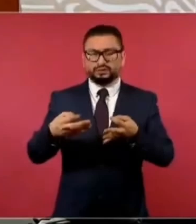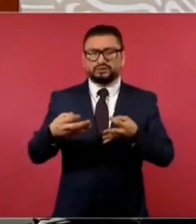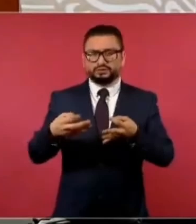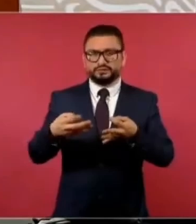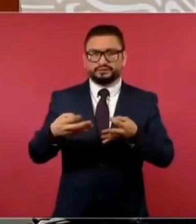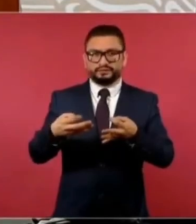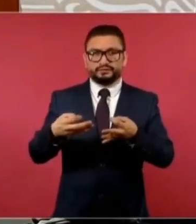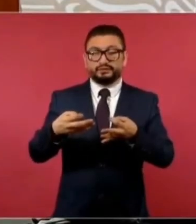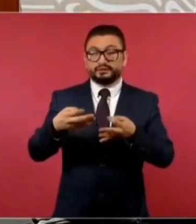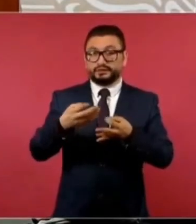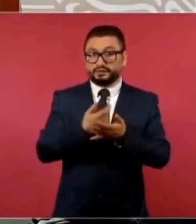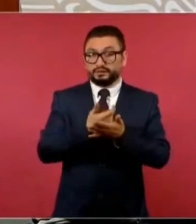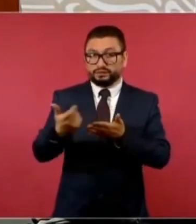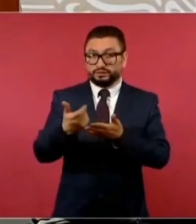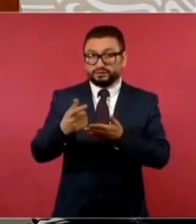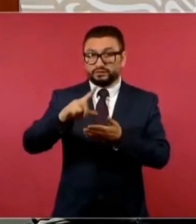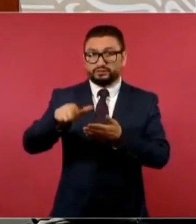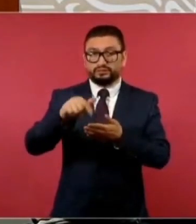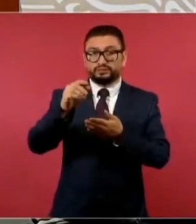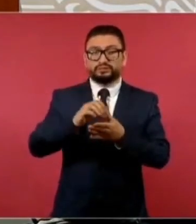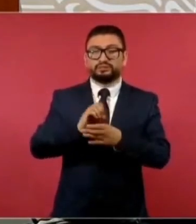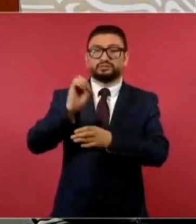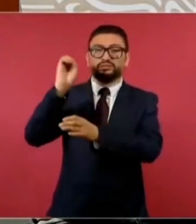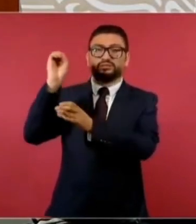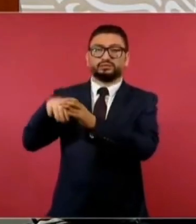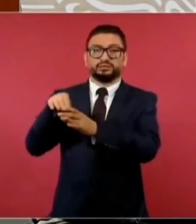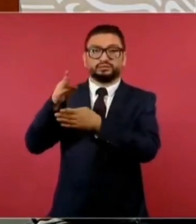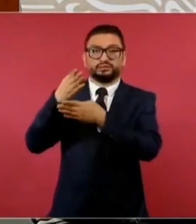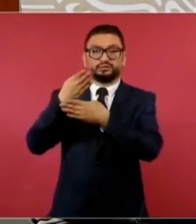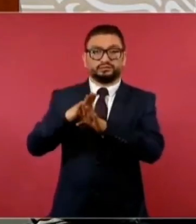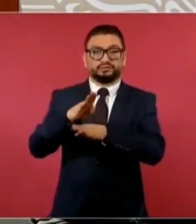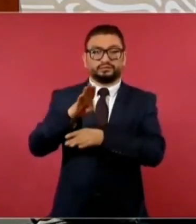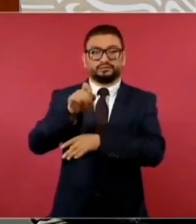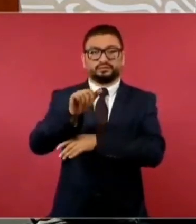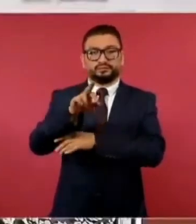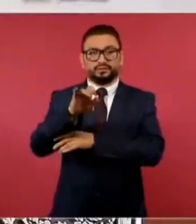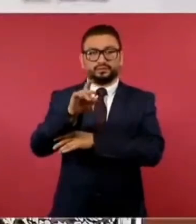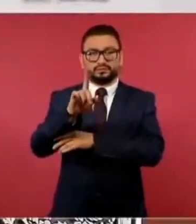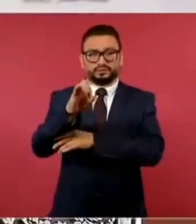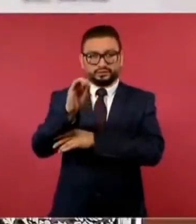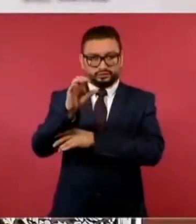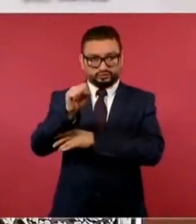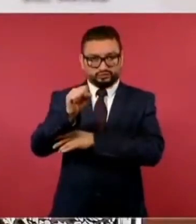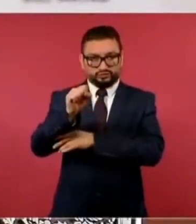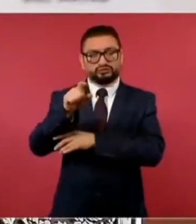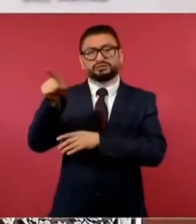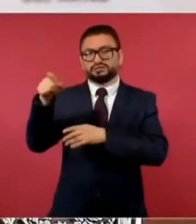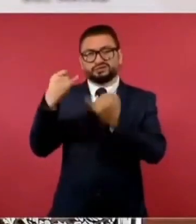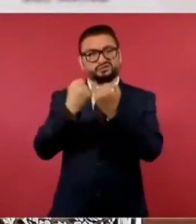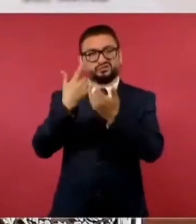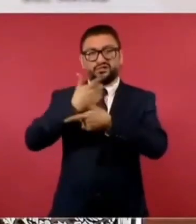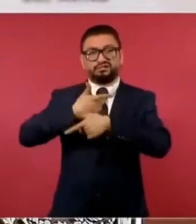y se enviaba al Occidental Bank en Barbados. Es un paraíso.